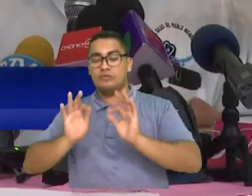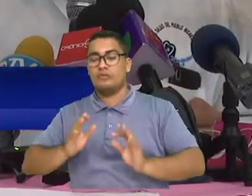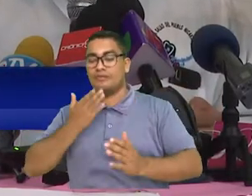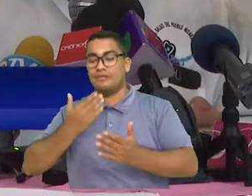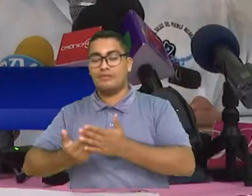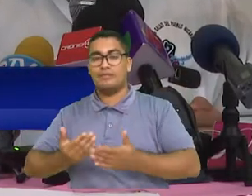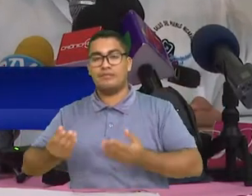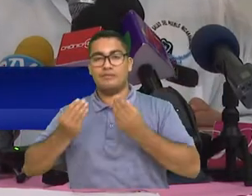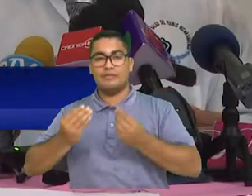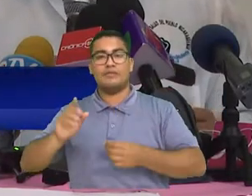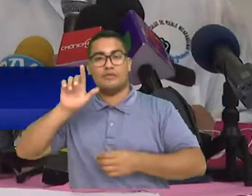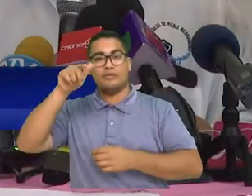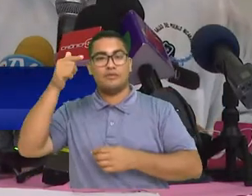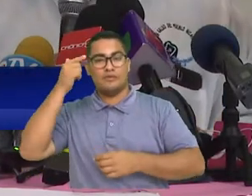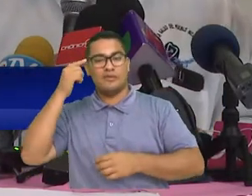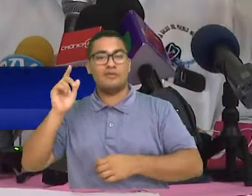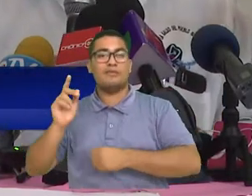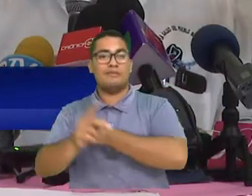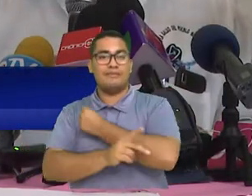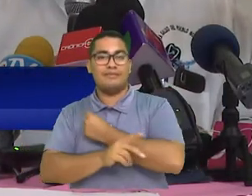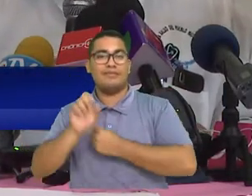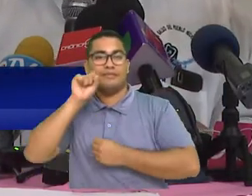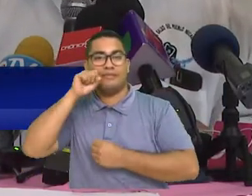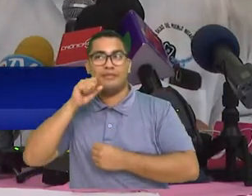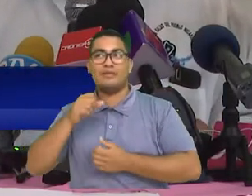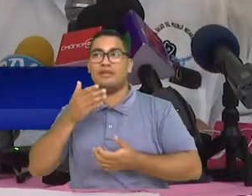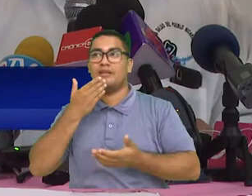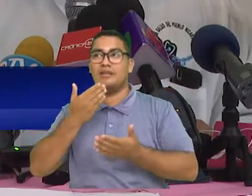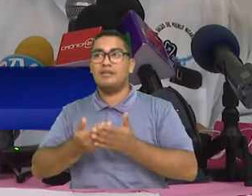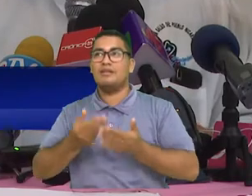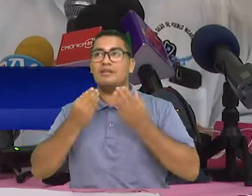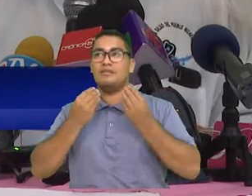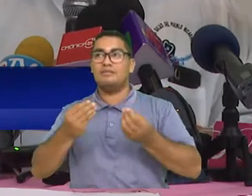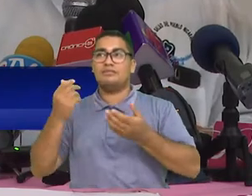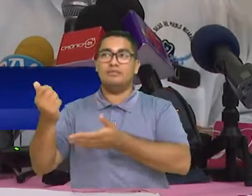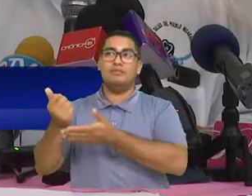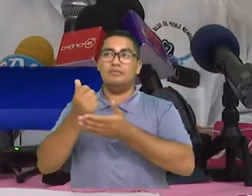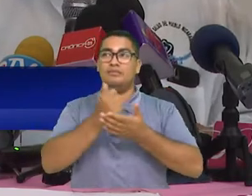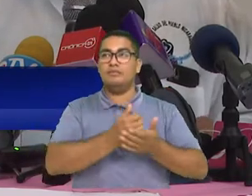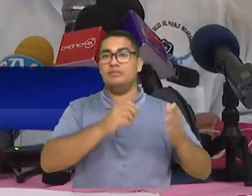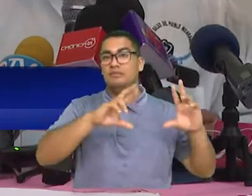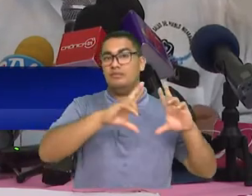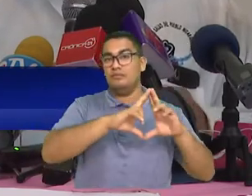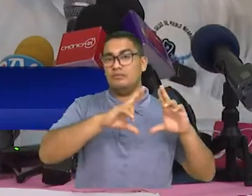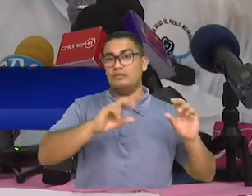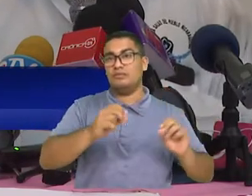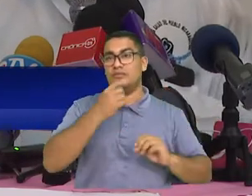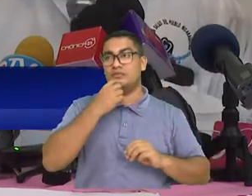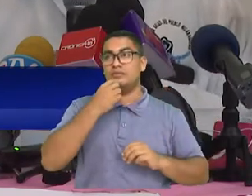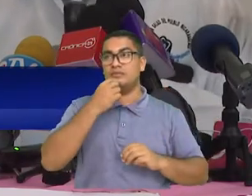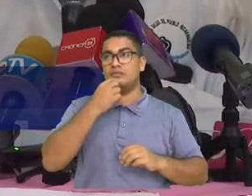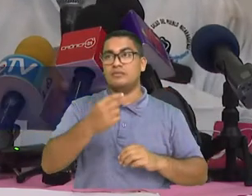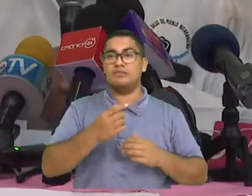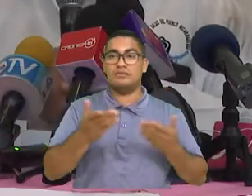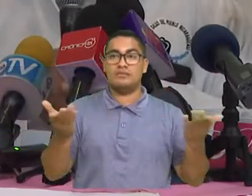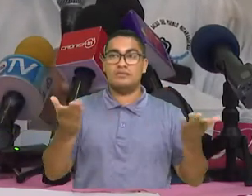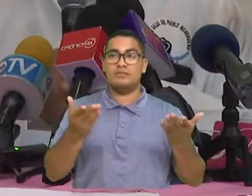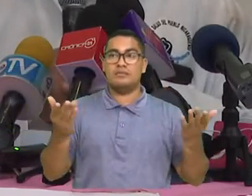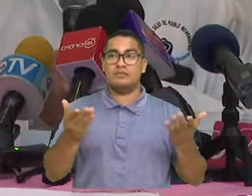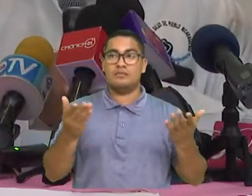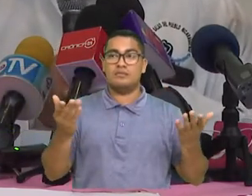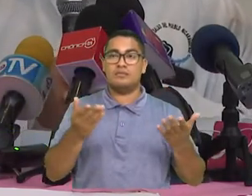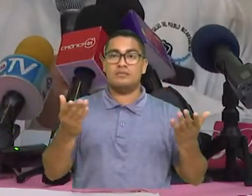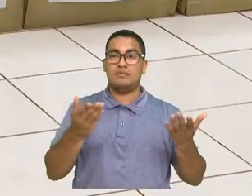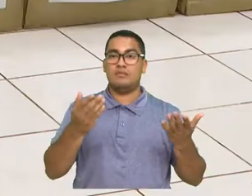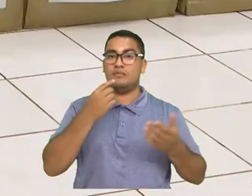el interés de seguir aunando esfuerzos entre ambos países que conlleven a seguir fortaleciendo las relaciones de cooperación